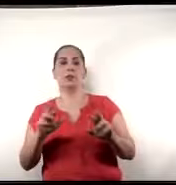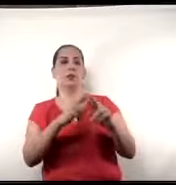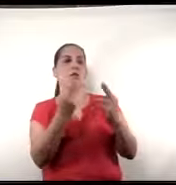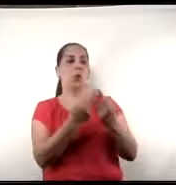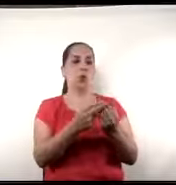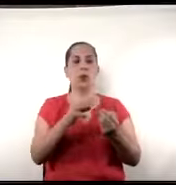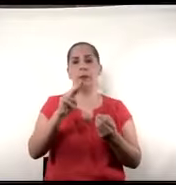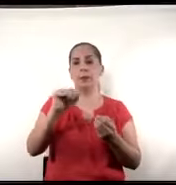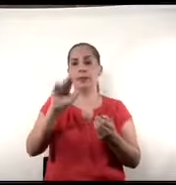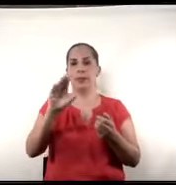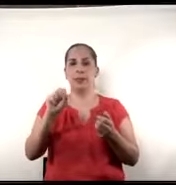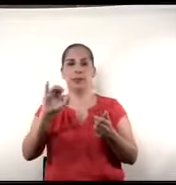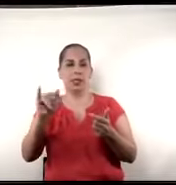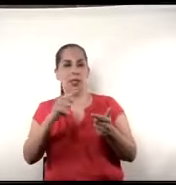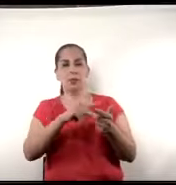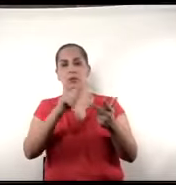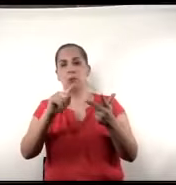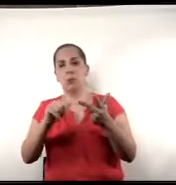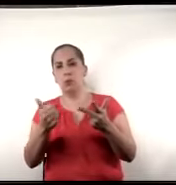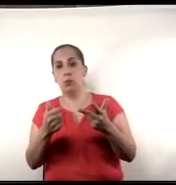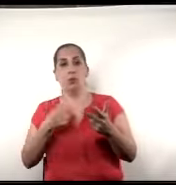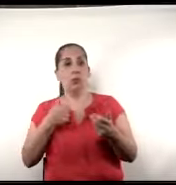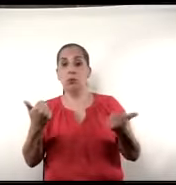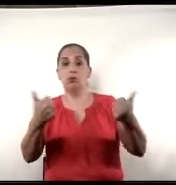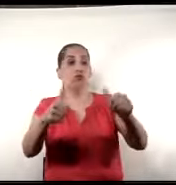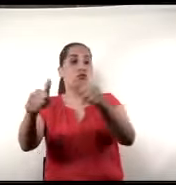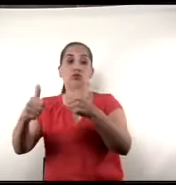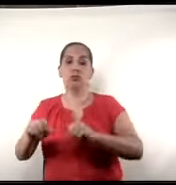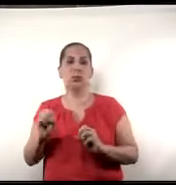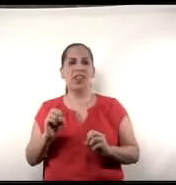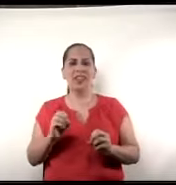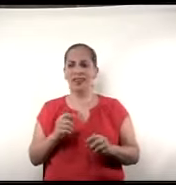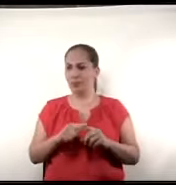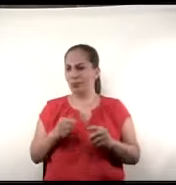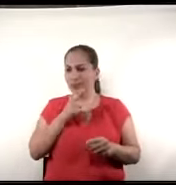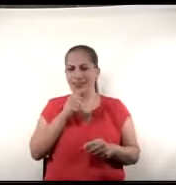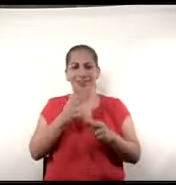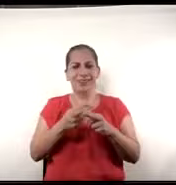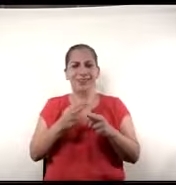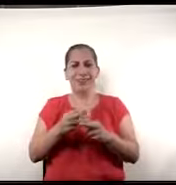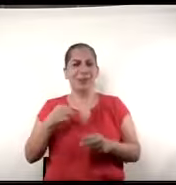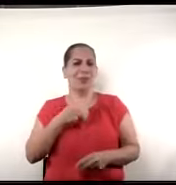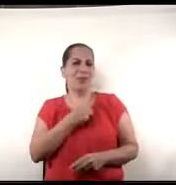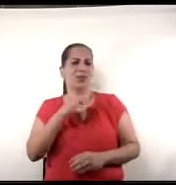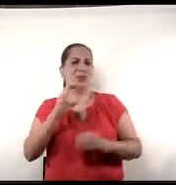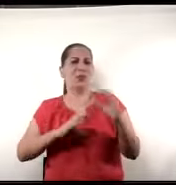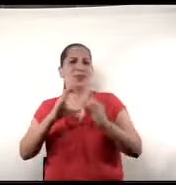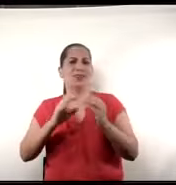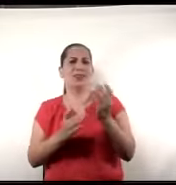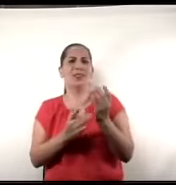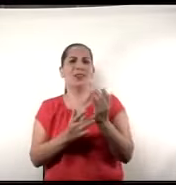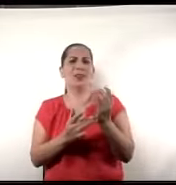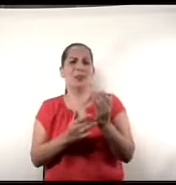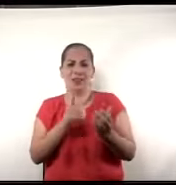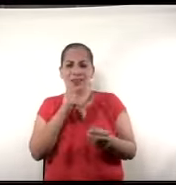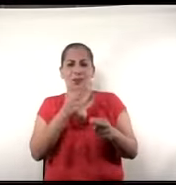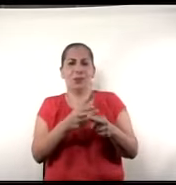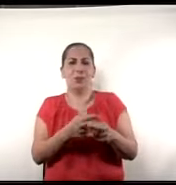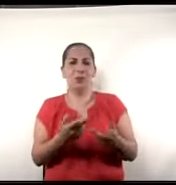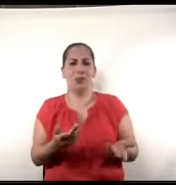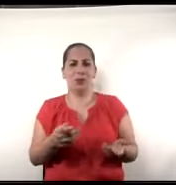MISIT, y no se logran poner de acuerdo. ¿Pero quién nombró al ministro de Ciencia, o la ministra, en este caso, de Ciencia y Tecnología? ¿Quién nombró a